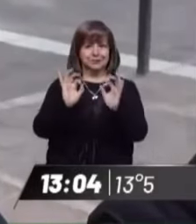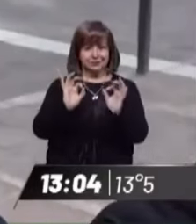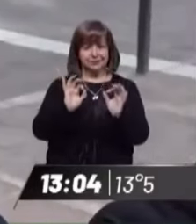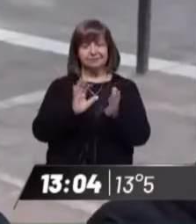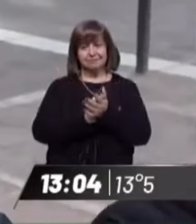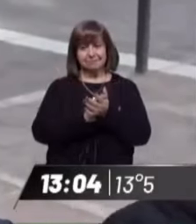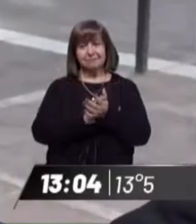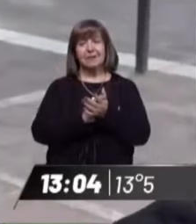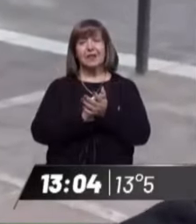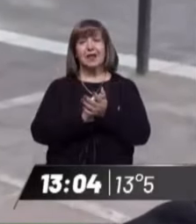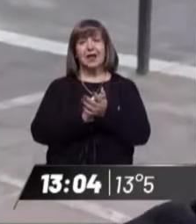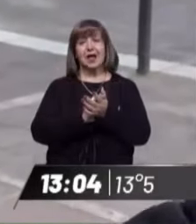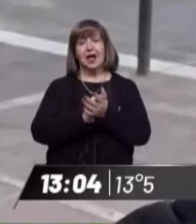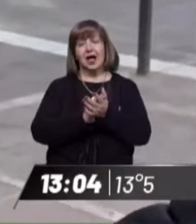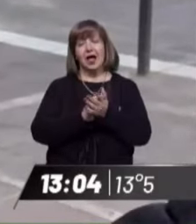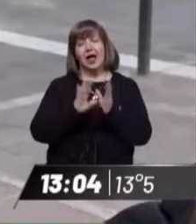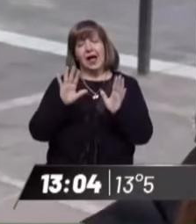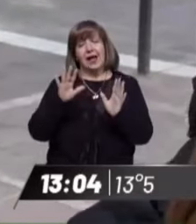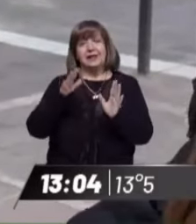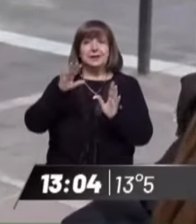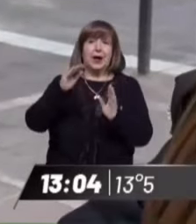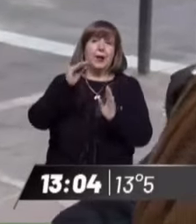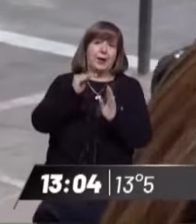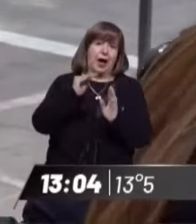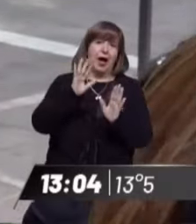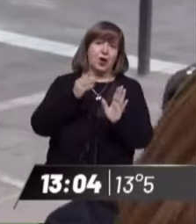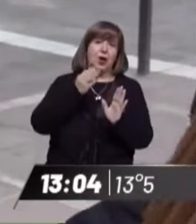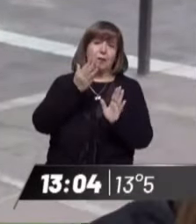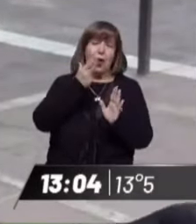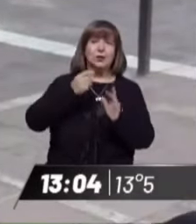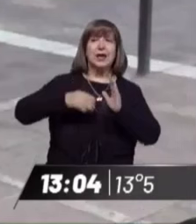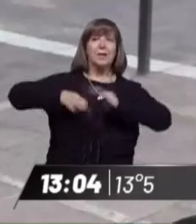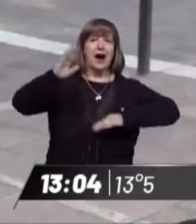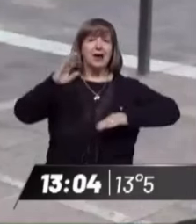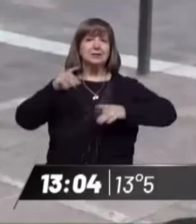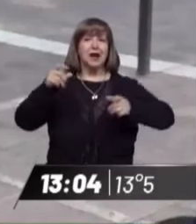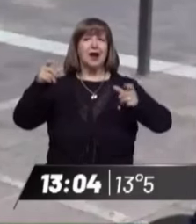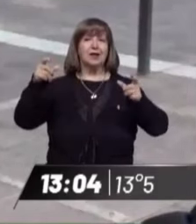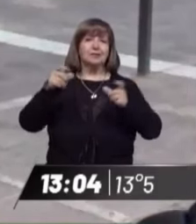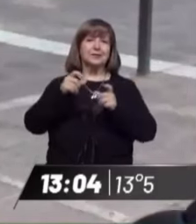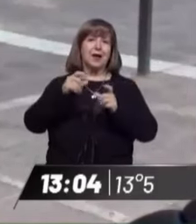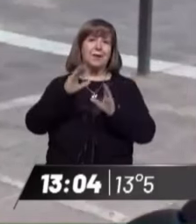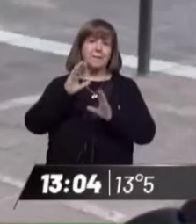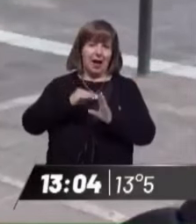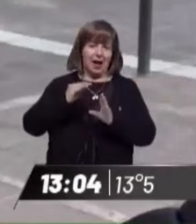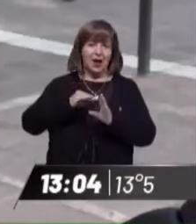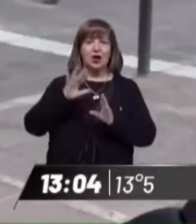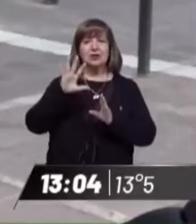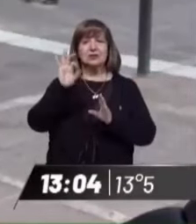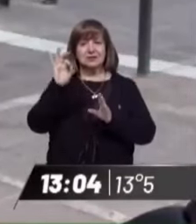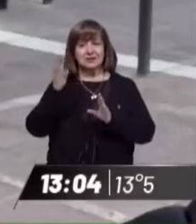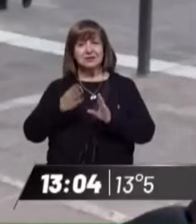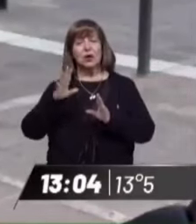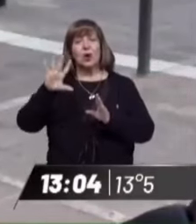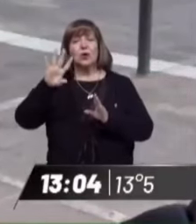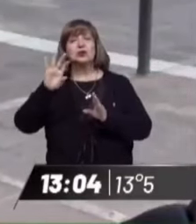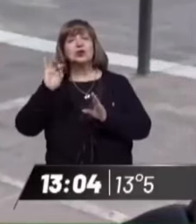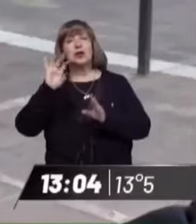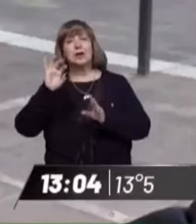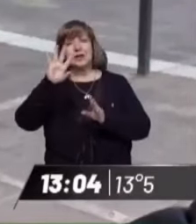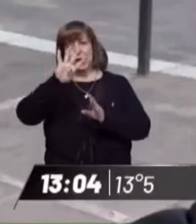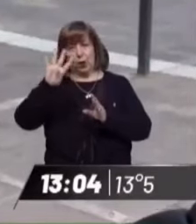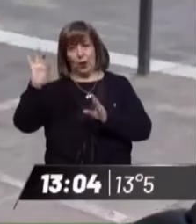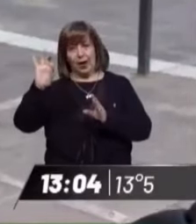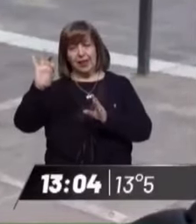Es decir, es moderadamente bajo, pero bueno, con muy